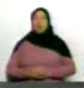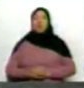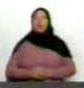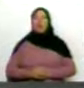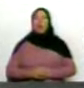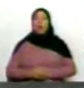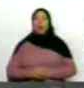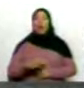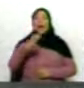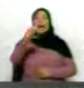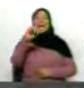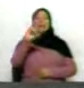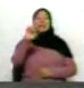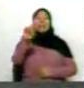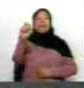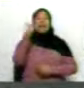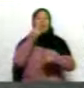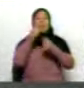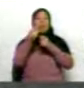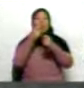Adelante, Cira.